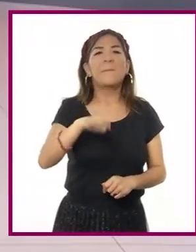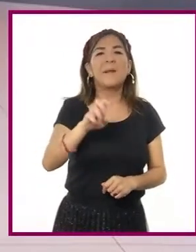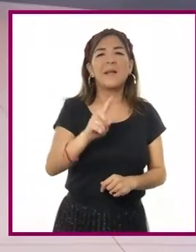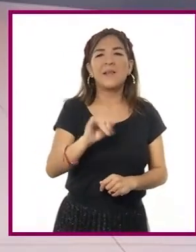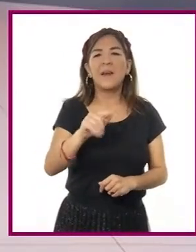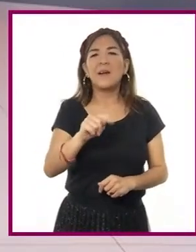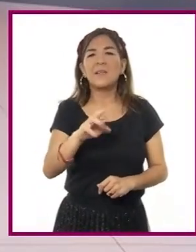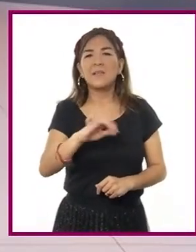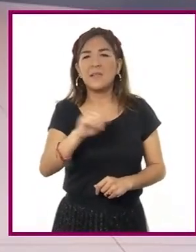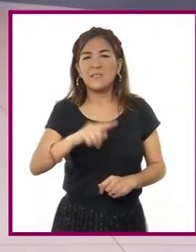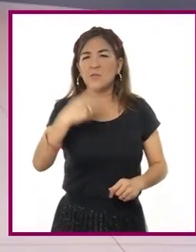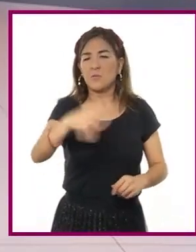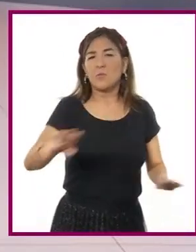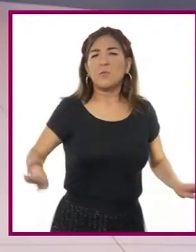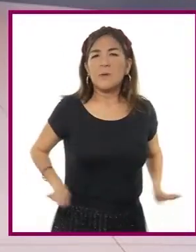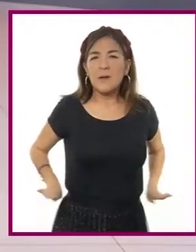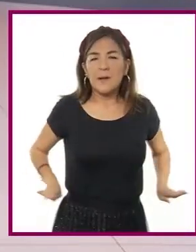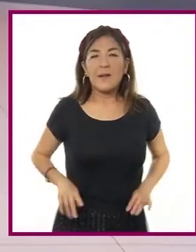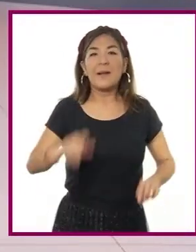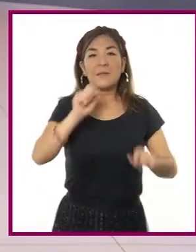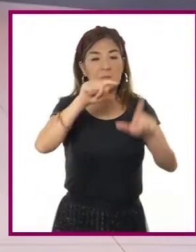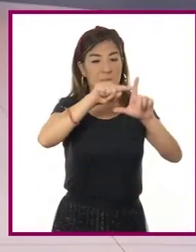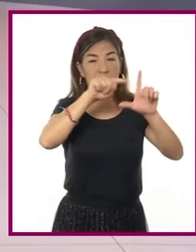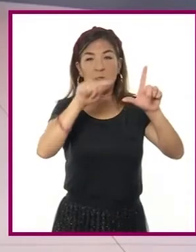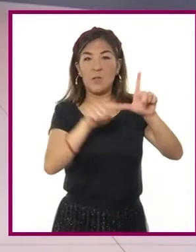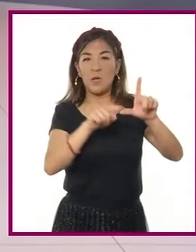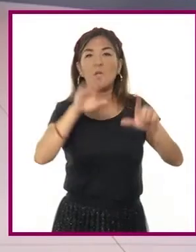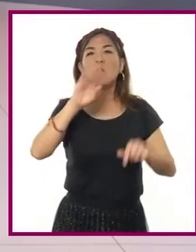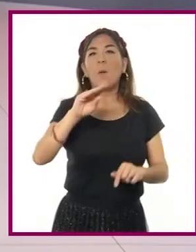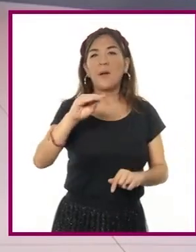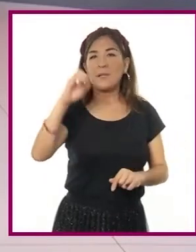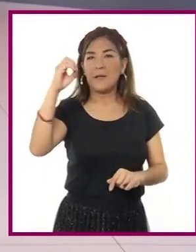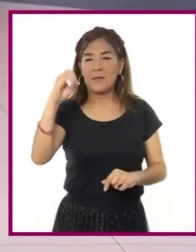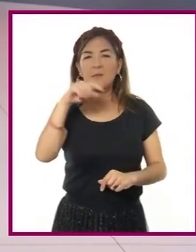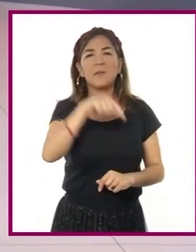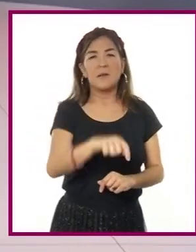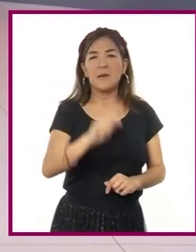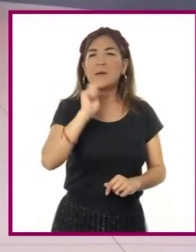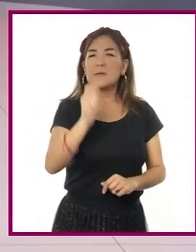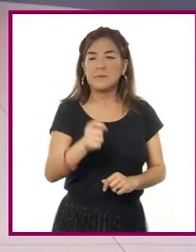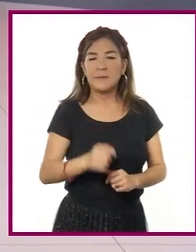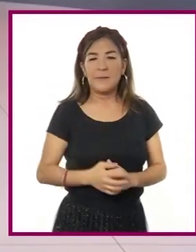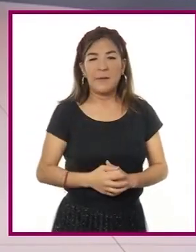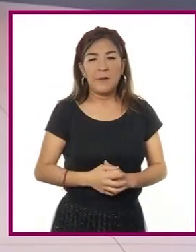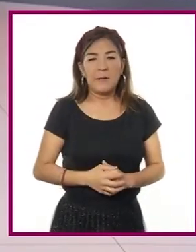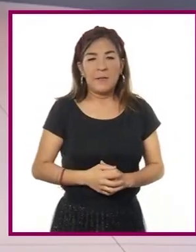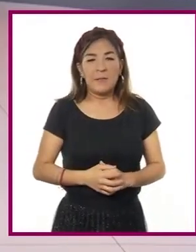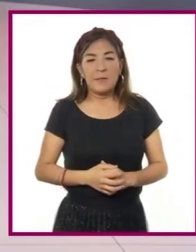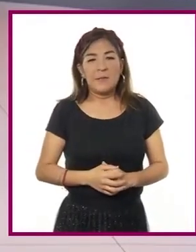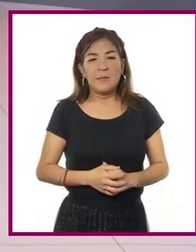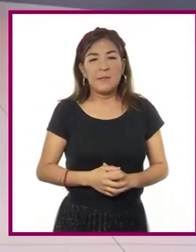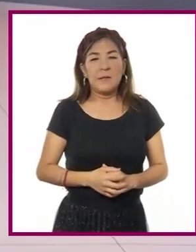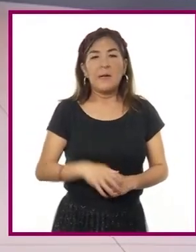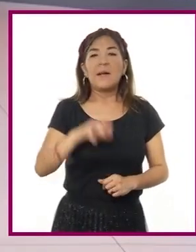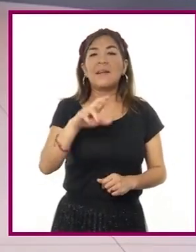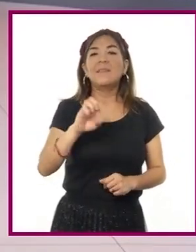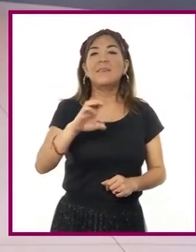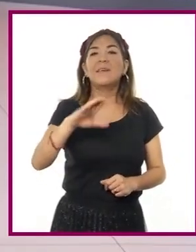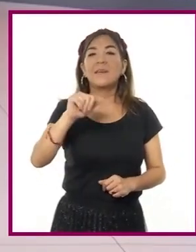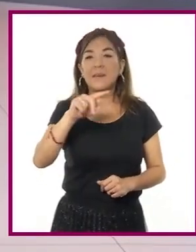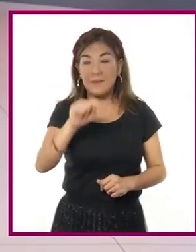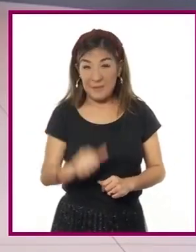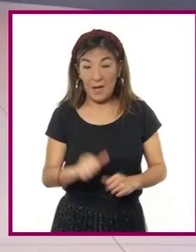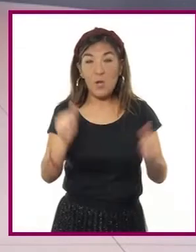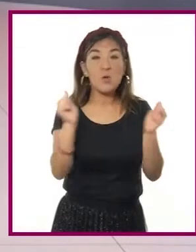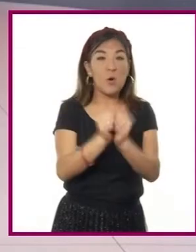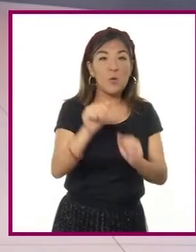un ángulo de 90 grados con el segmento de recta. Dicho de otra manera, un segmento de recta y su